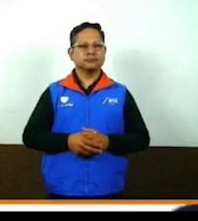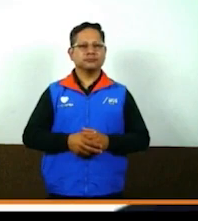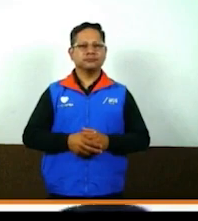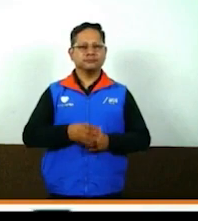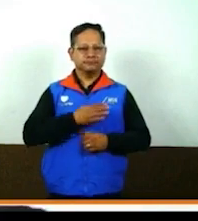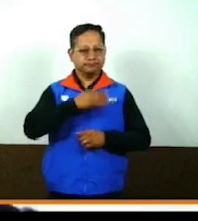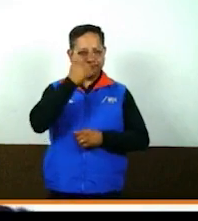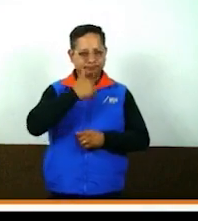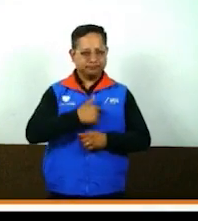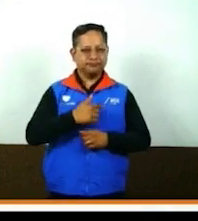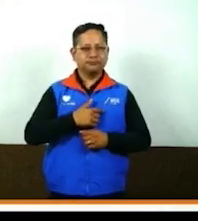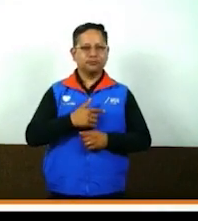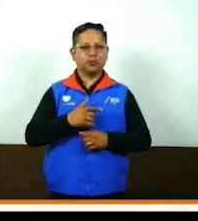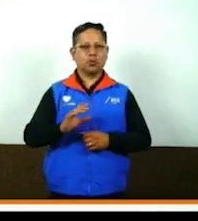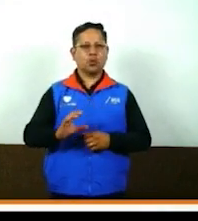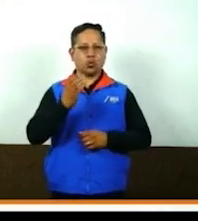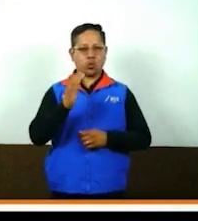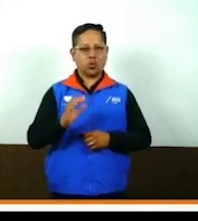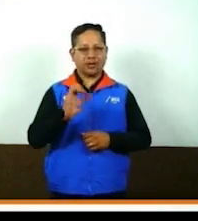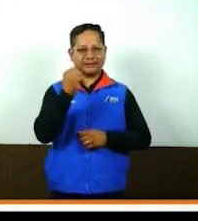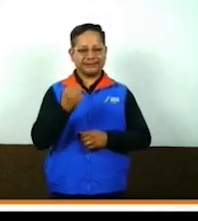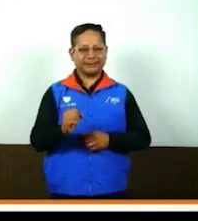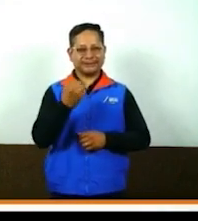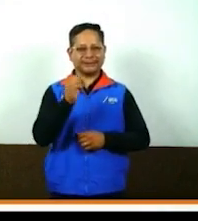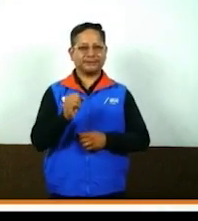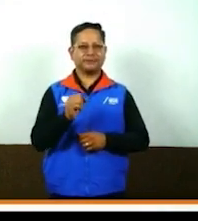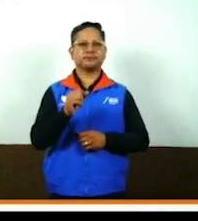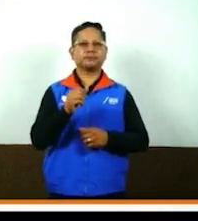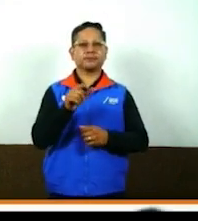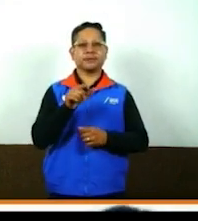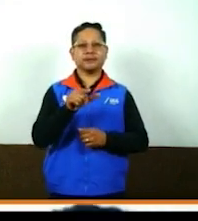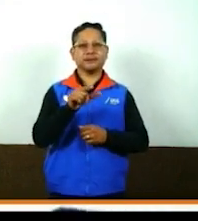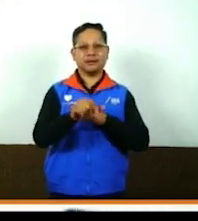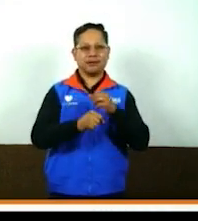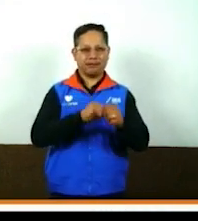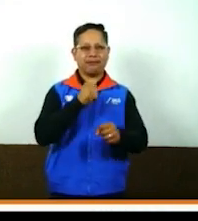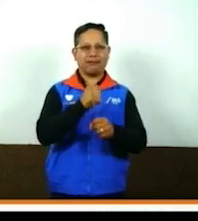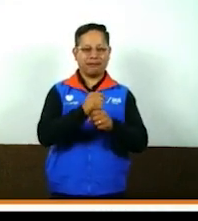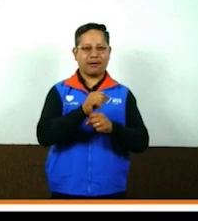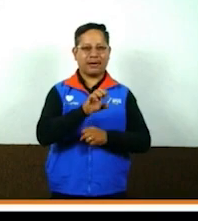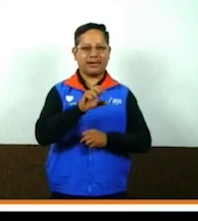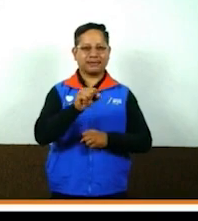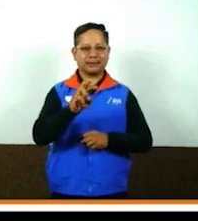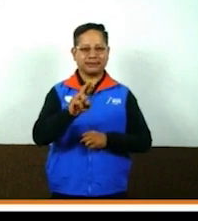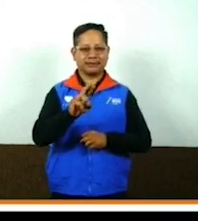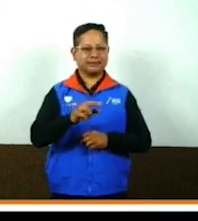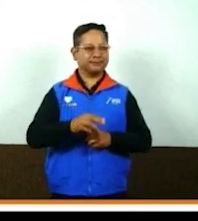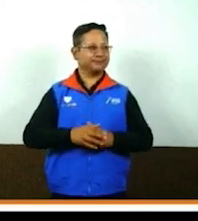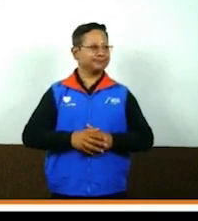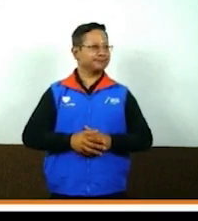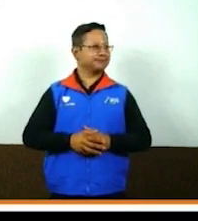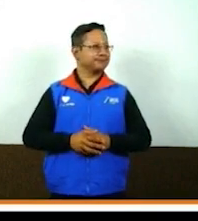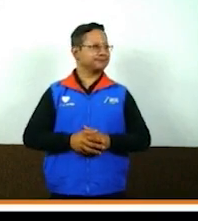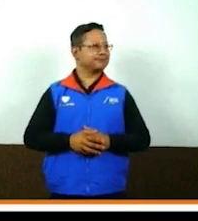Buenas noches, de Culiacán, Sinaloa, Premier Automotriz, 17 años siendo empresa socialmente responsable.